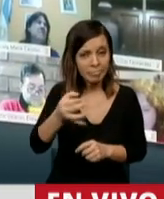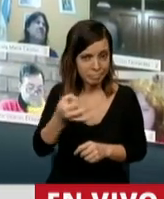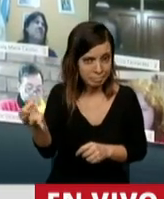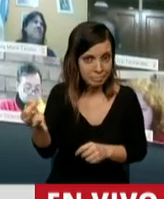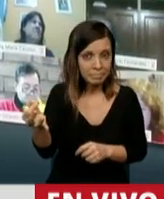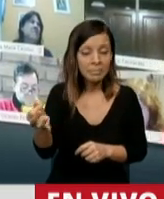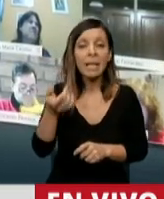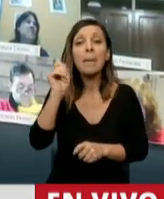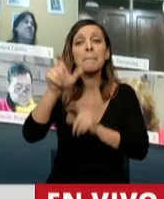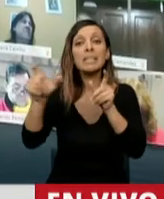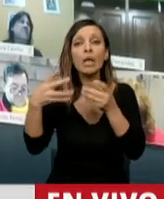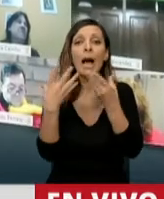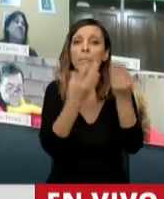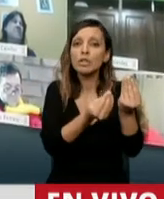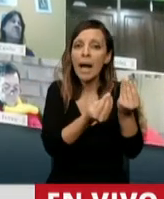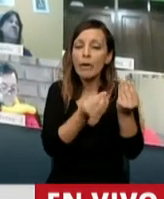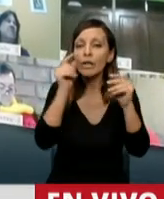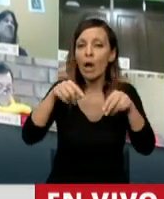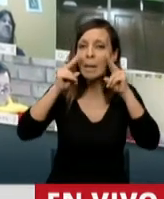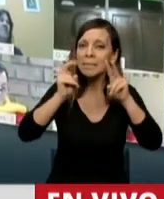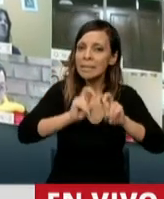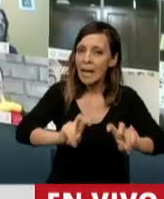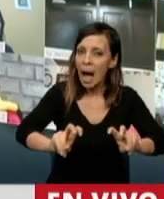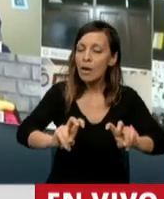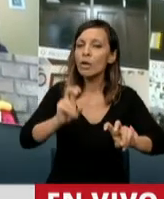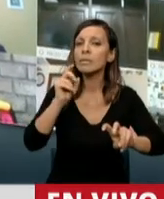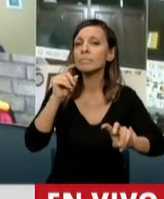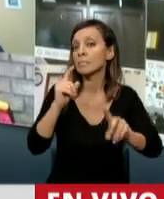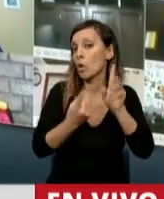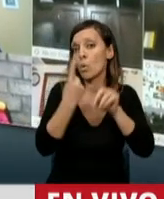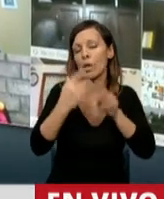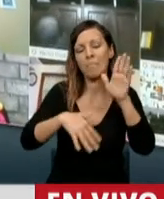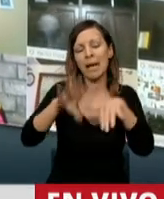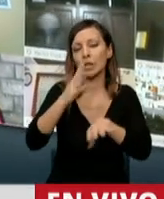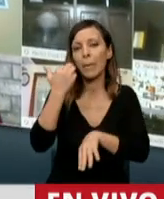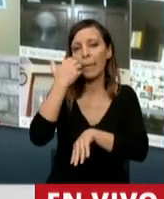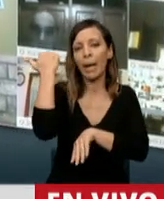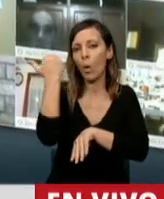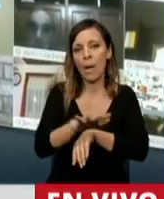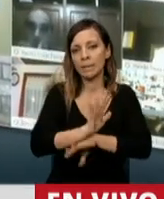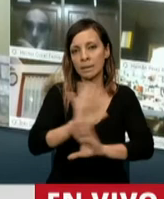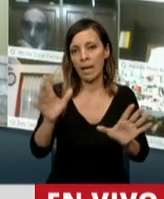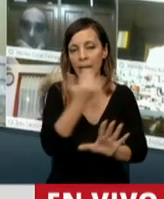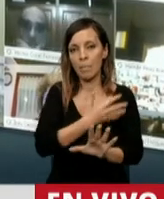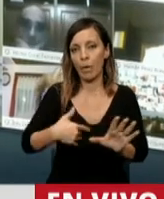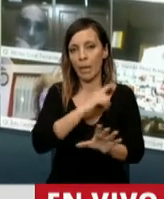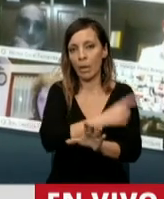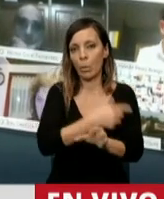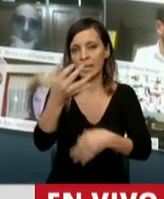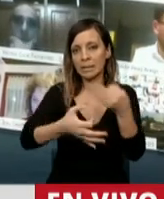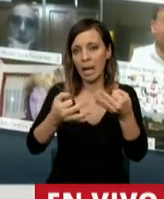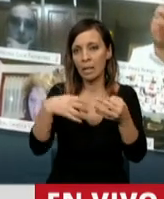esta maniobra que se está investigando y que en esta altura representa uno de los mayores bochornos sobre la ineficiencia del Poder Judicial de la